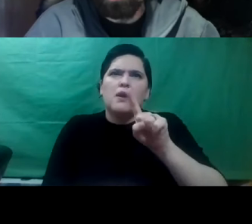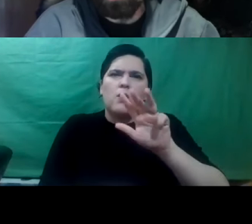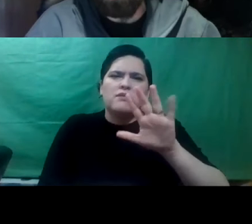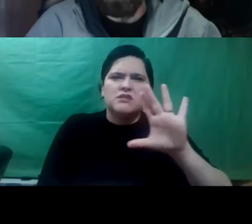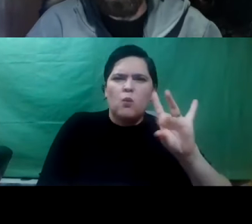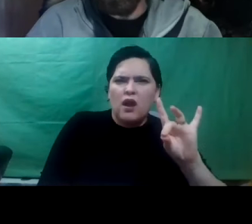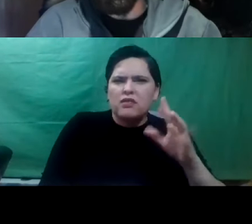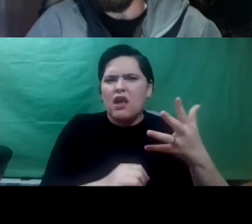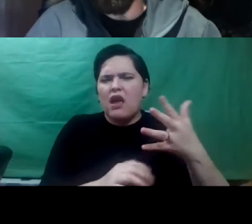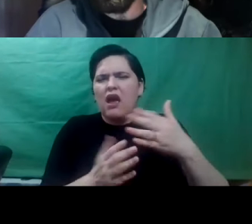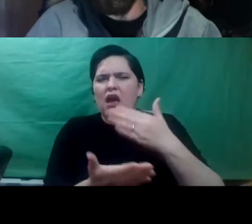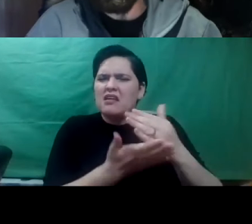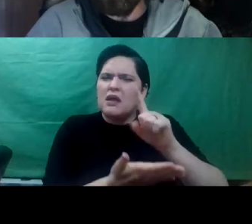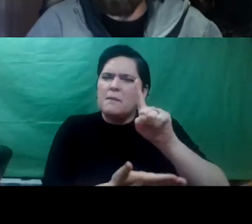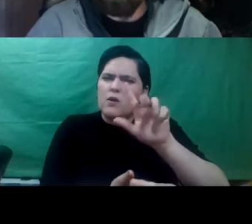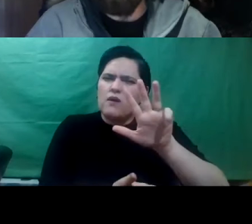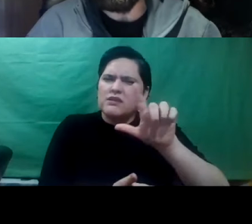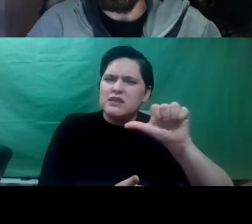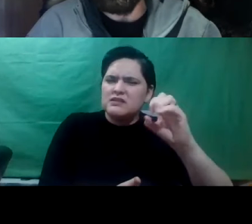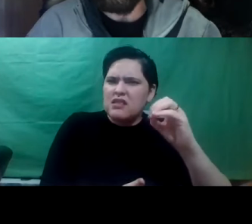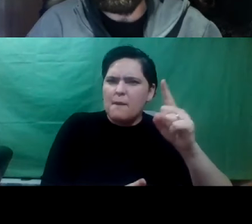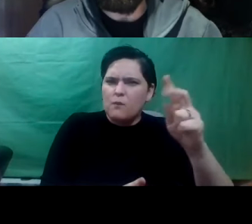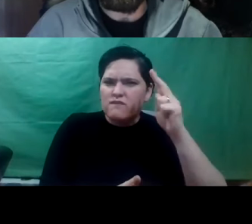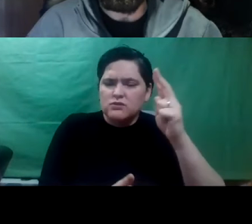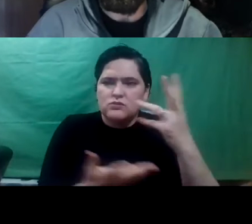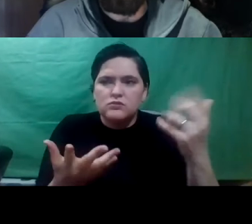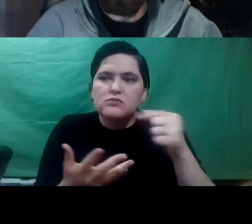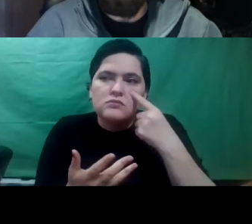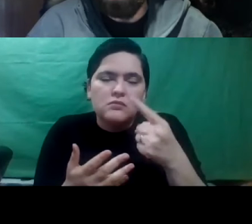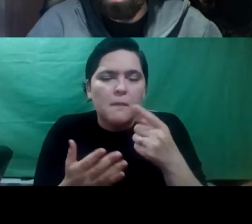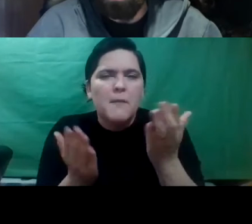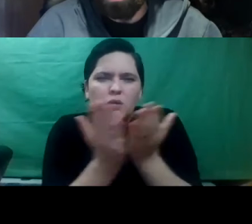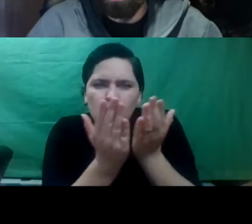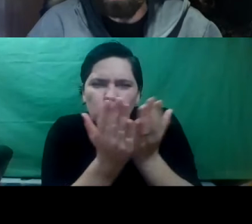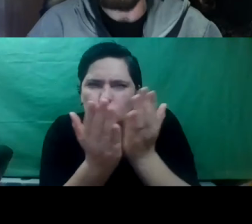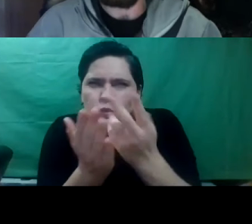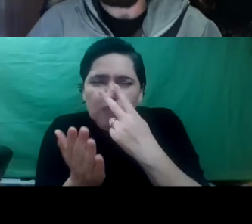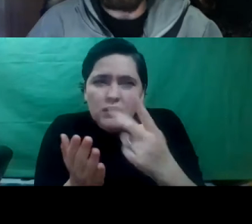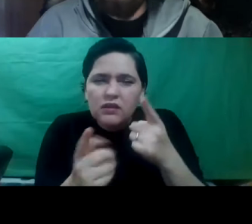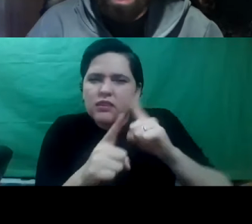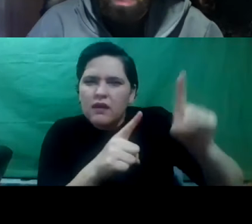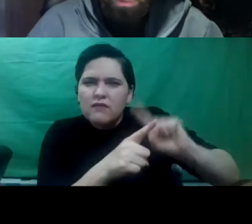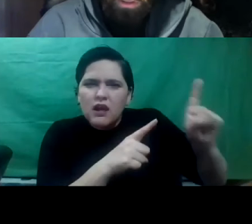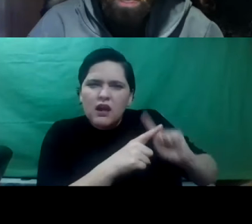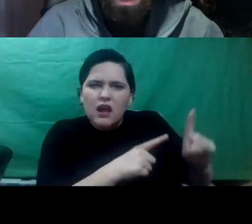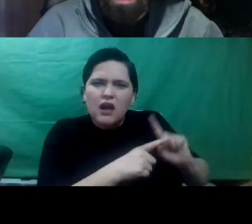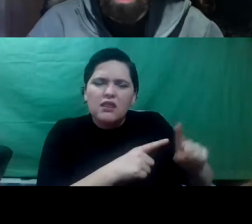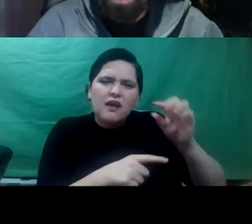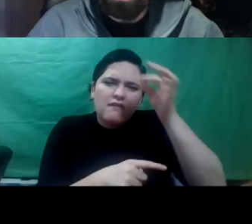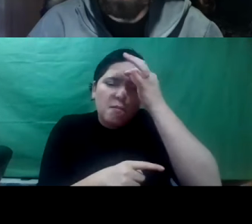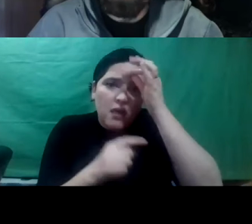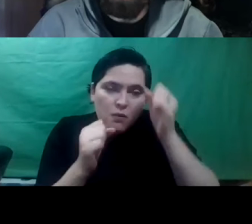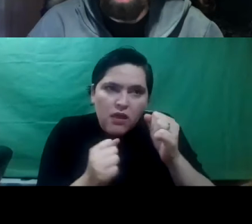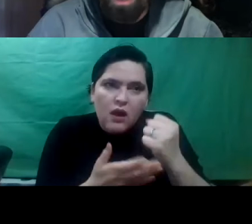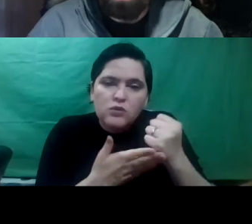de la prohibición, han mostrado distintos estudios que son muy efectivos en el tratamiento de diferentes afecciones. Últimamente se ha mostrado también que